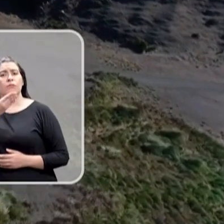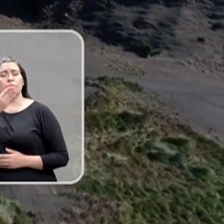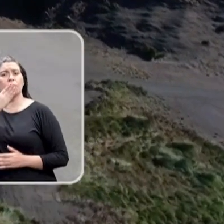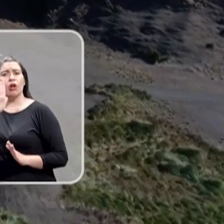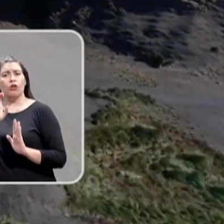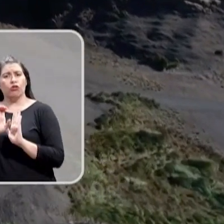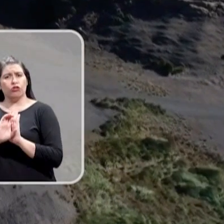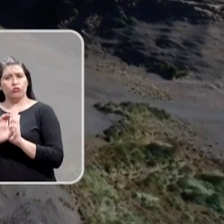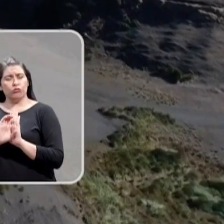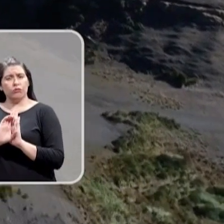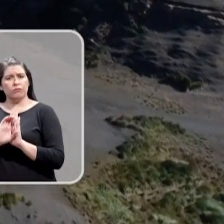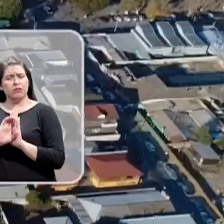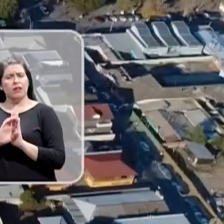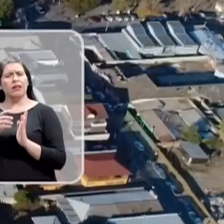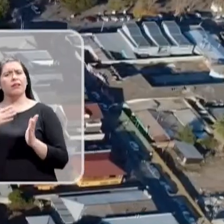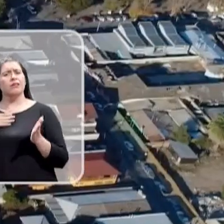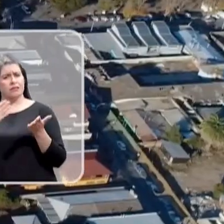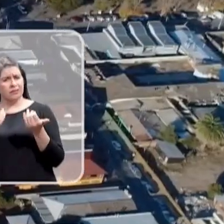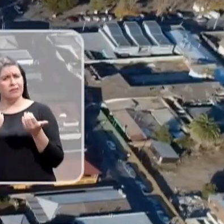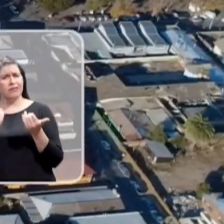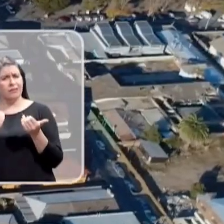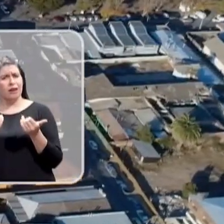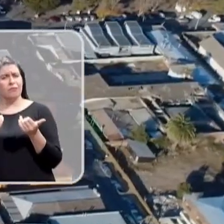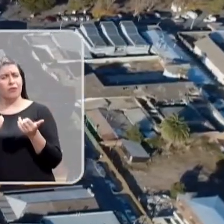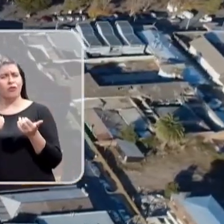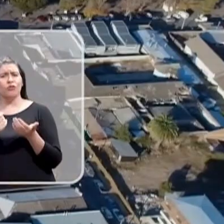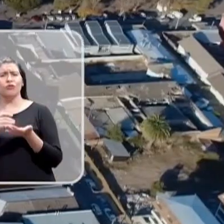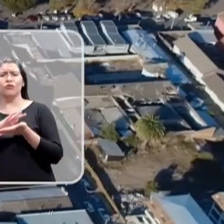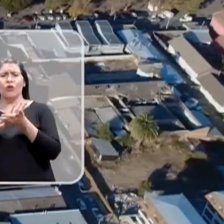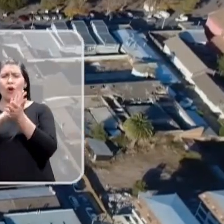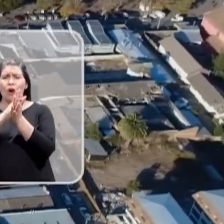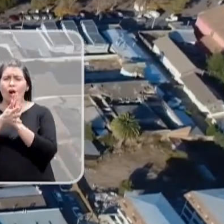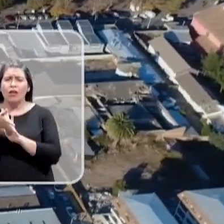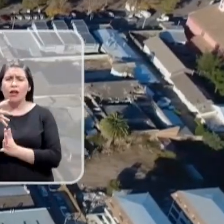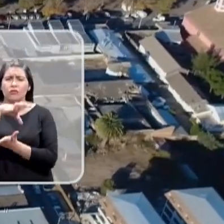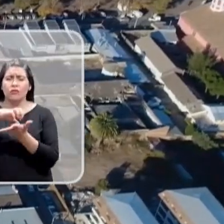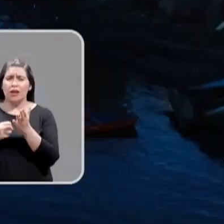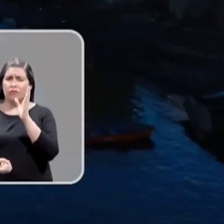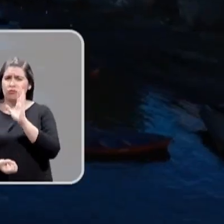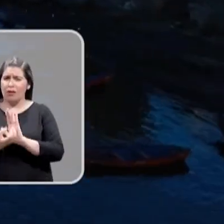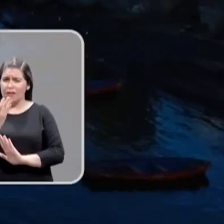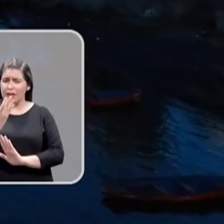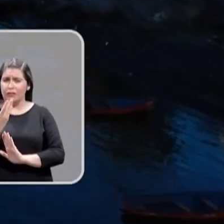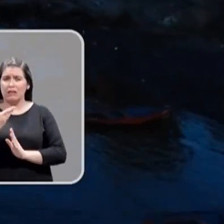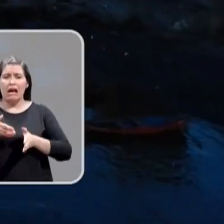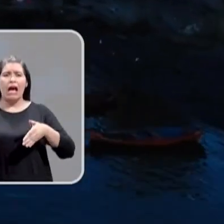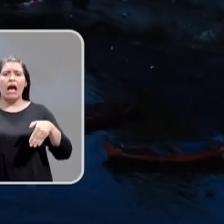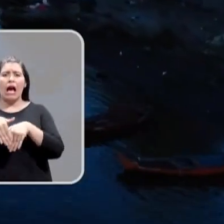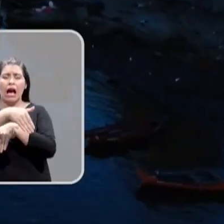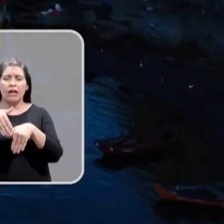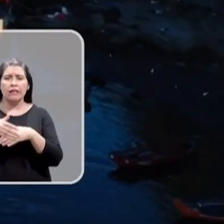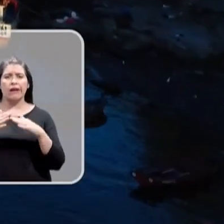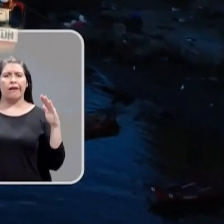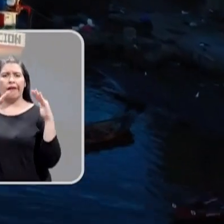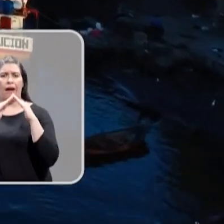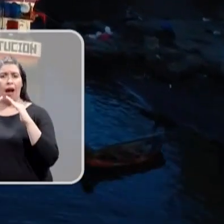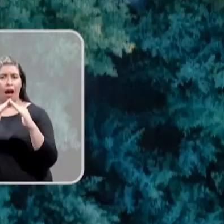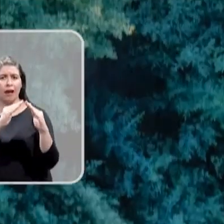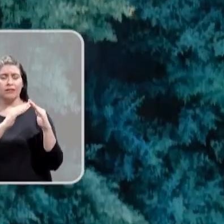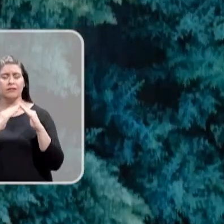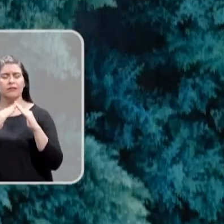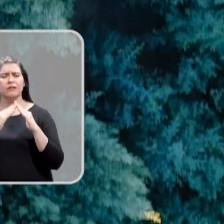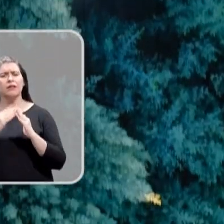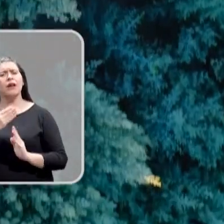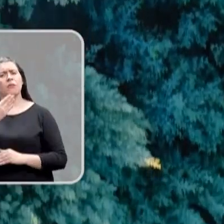Si queremos una mejor constitución, ¿será necesario hacer toda esta ciudad de nuevo? ¿Sus calles, sus